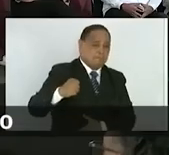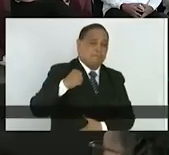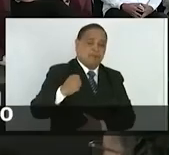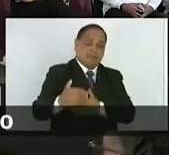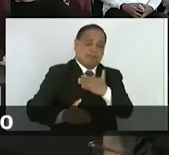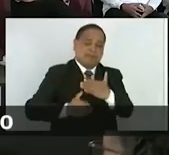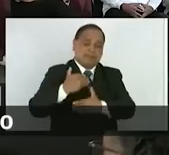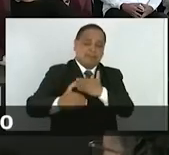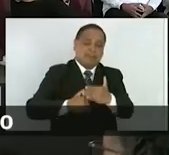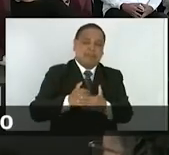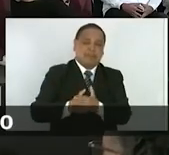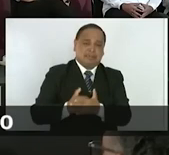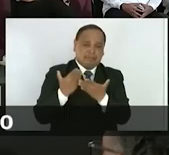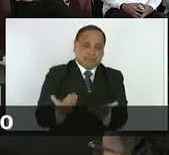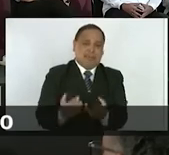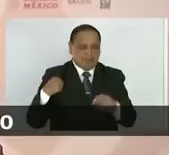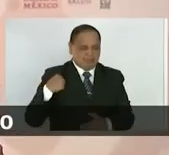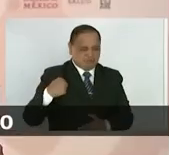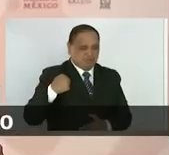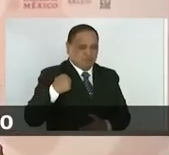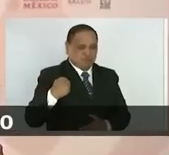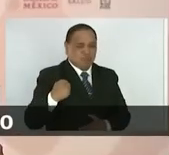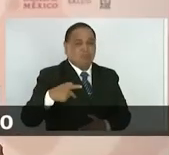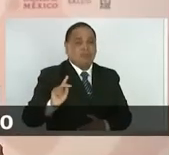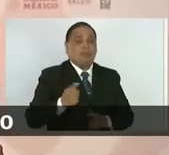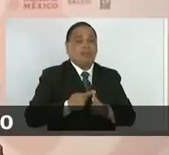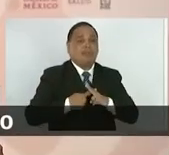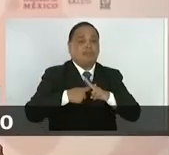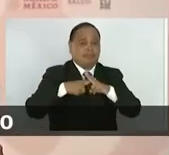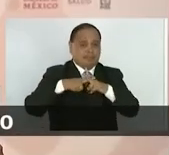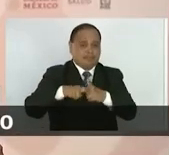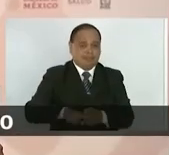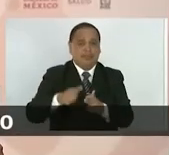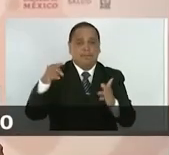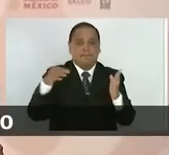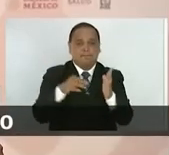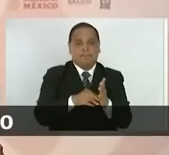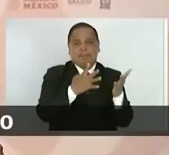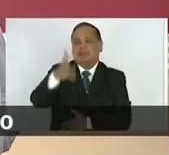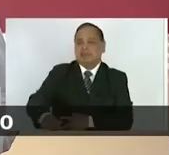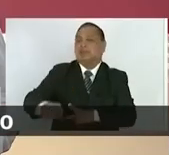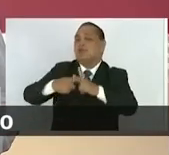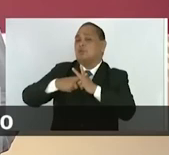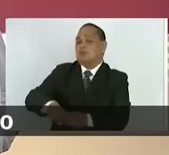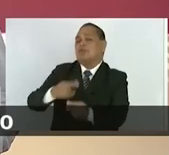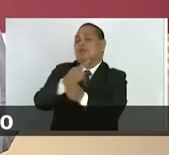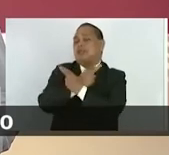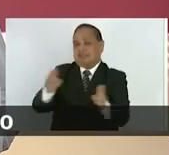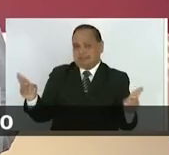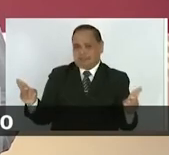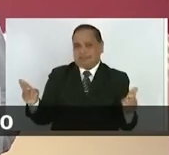importante en México, sino muy importante en el conjunto, digamos, de las dos Américas,